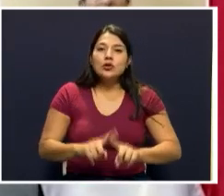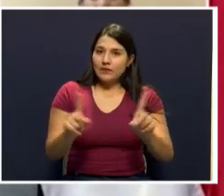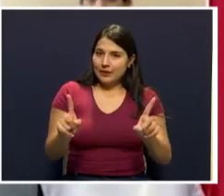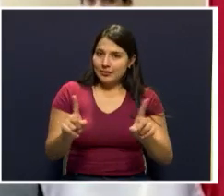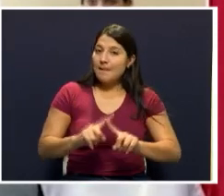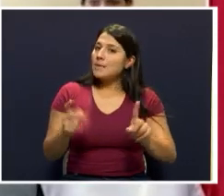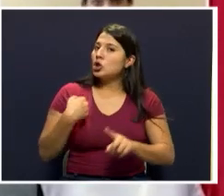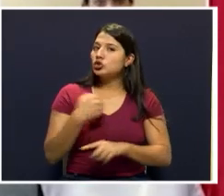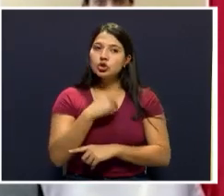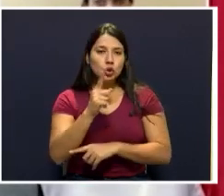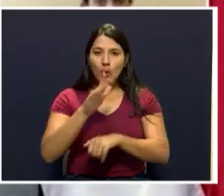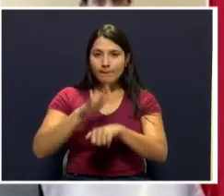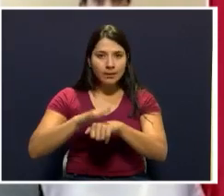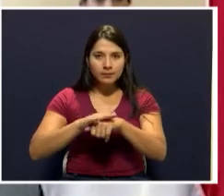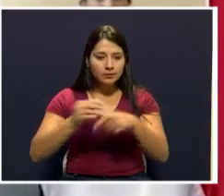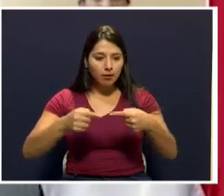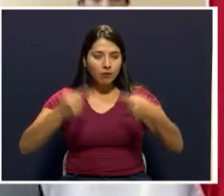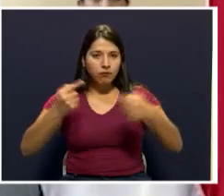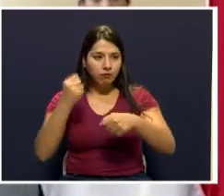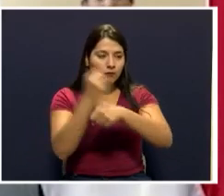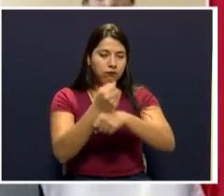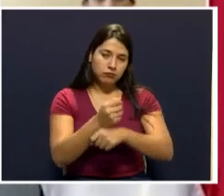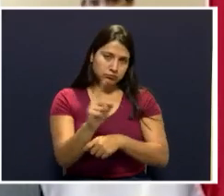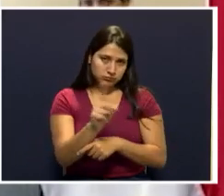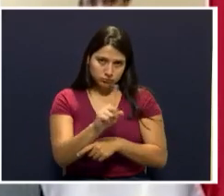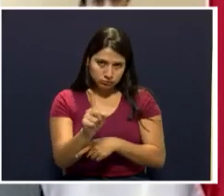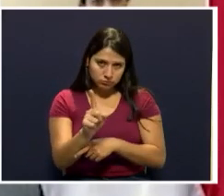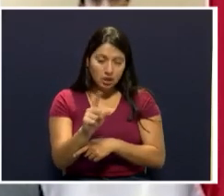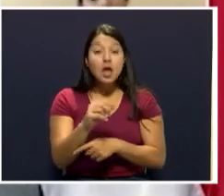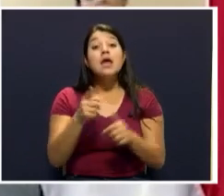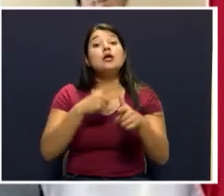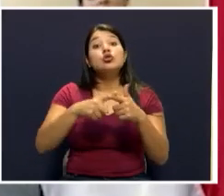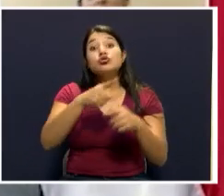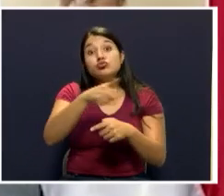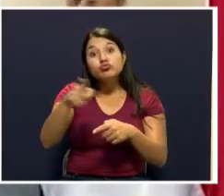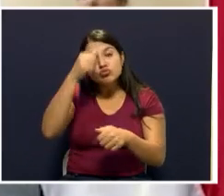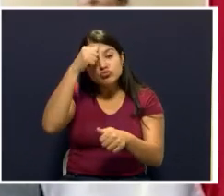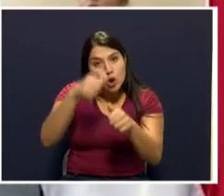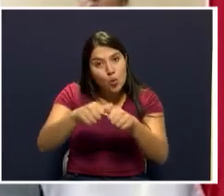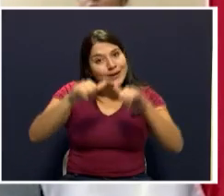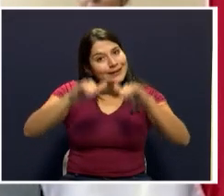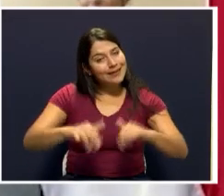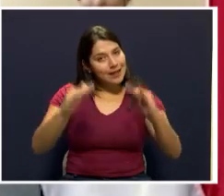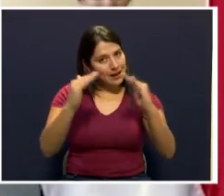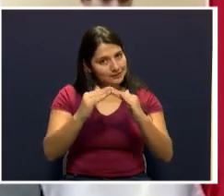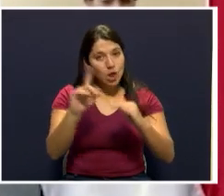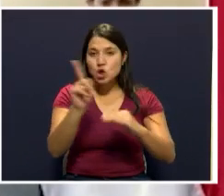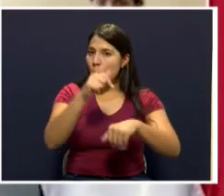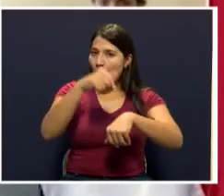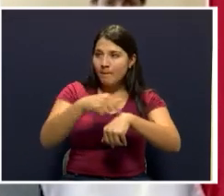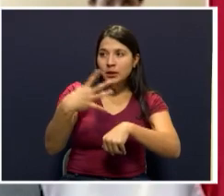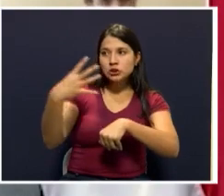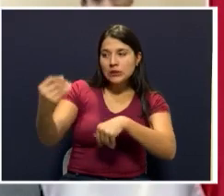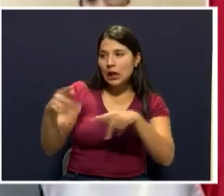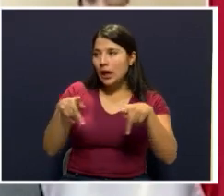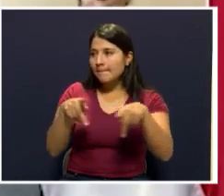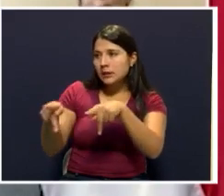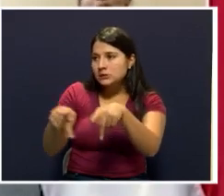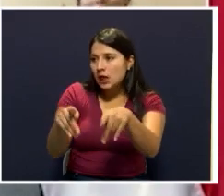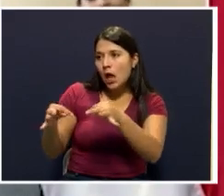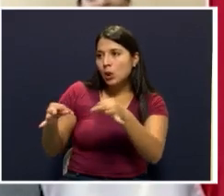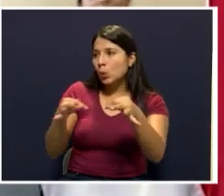permitir actividades delictivas. Y recordarle a las personas que se queden en la casa, que no es momento para hacer turismo, pero sí debe fluir